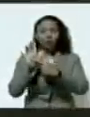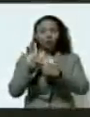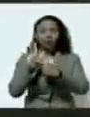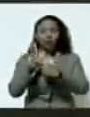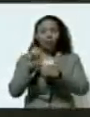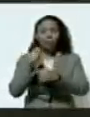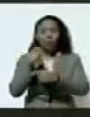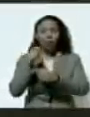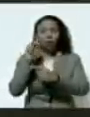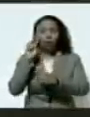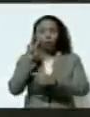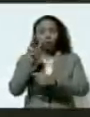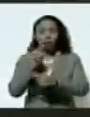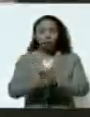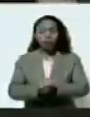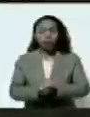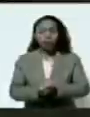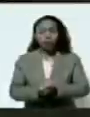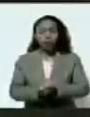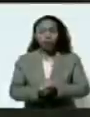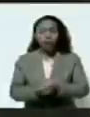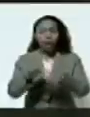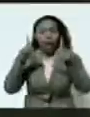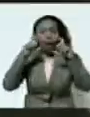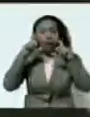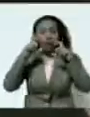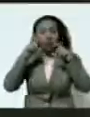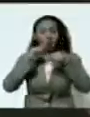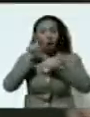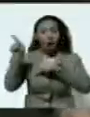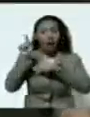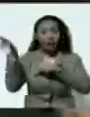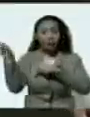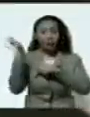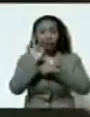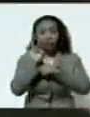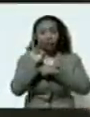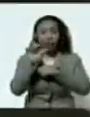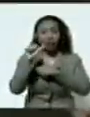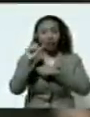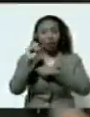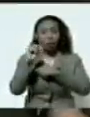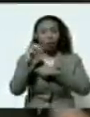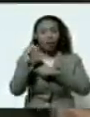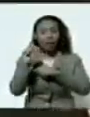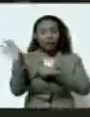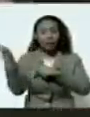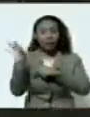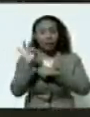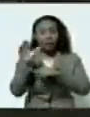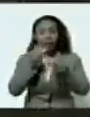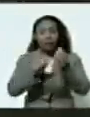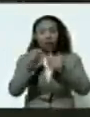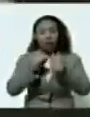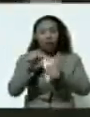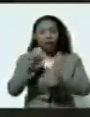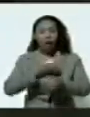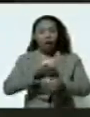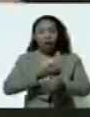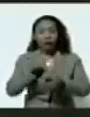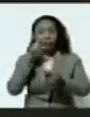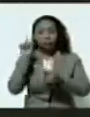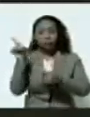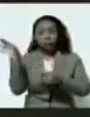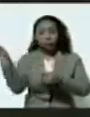presentando. La foto salió de allí, la foto donde está Somaza, donde está el alcalde de Lecherías, salió